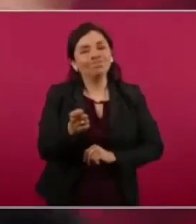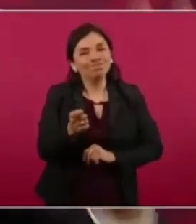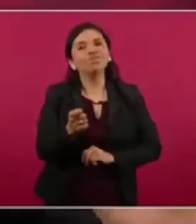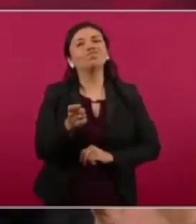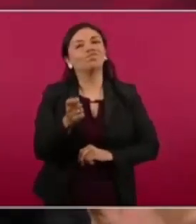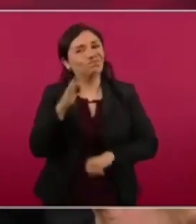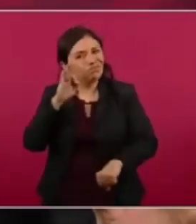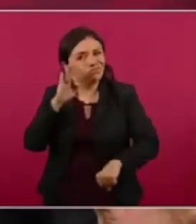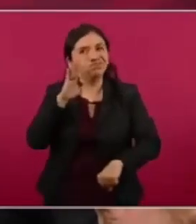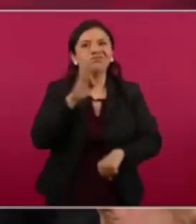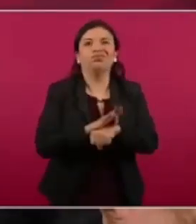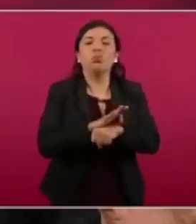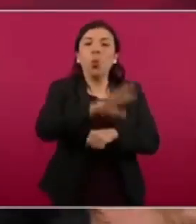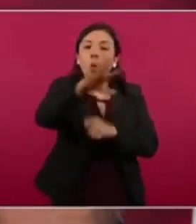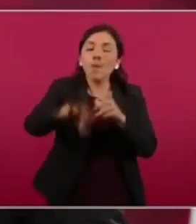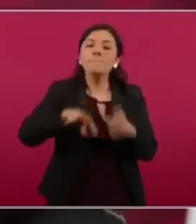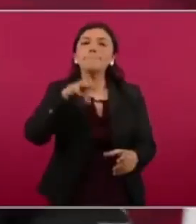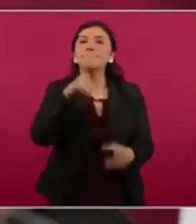las facilidades,